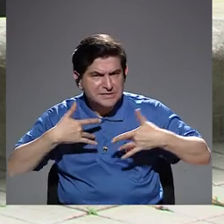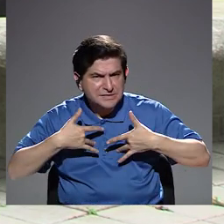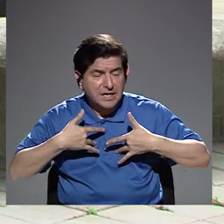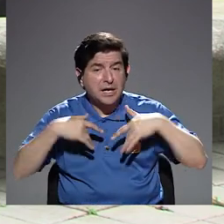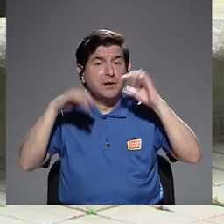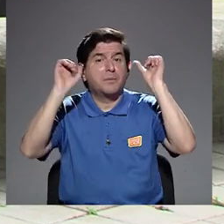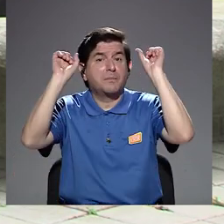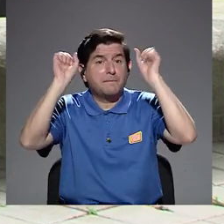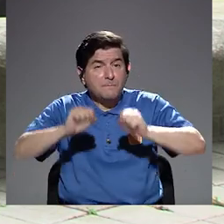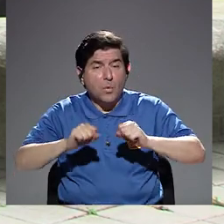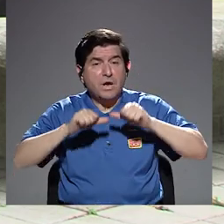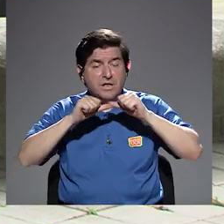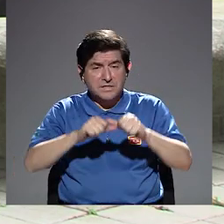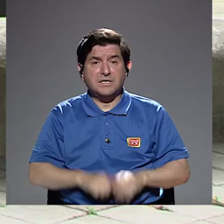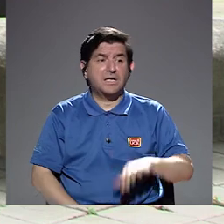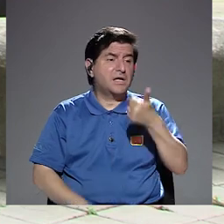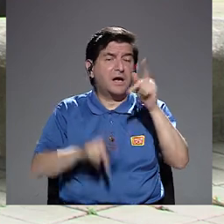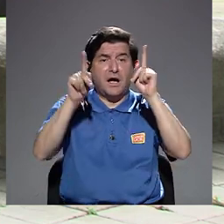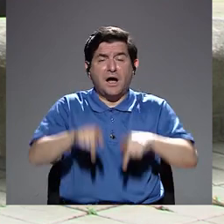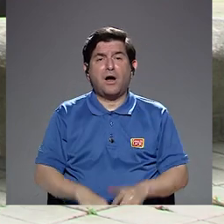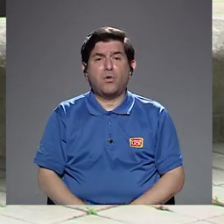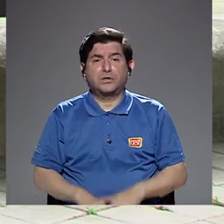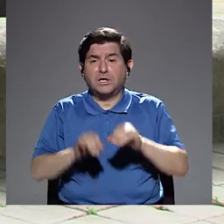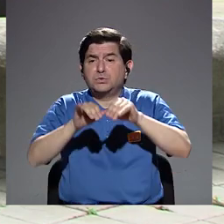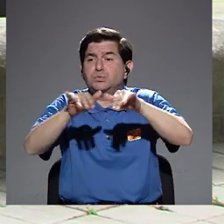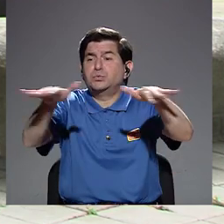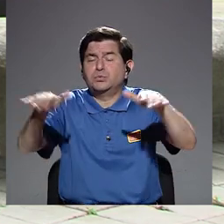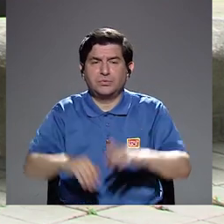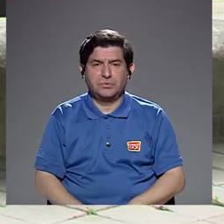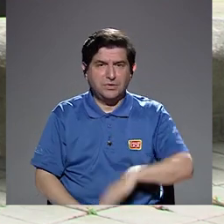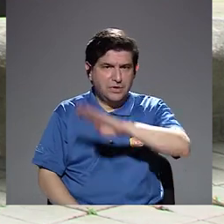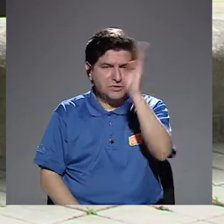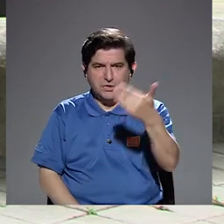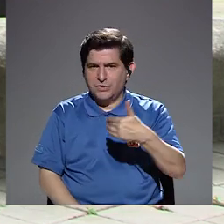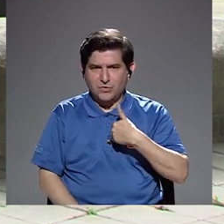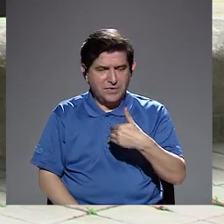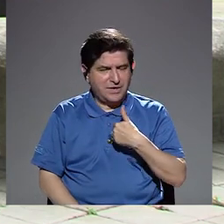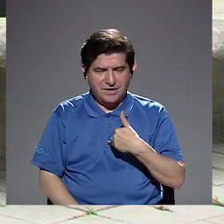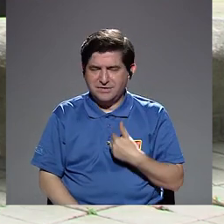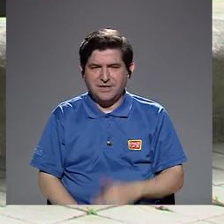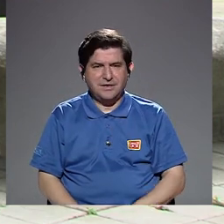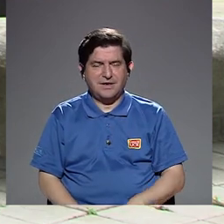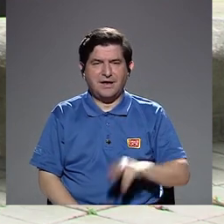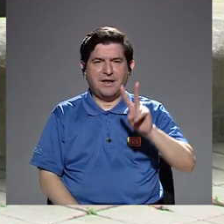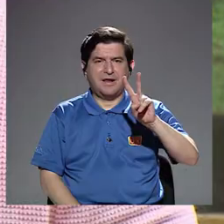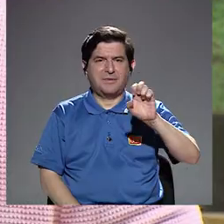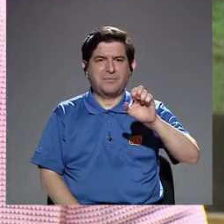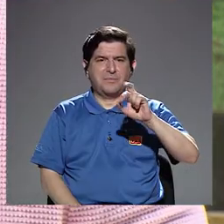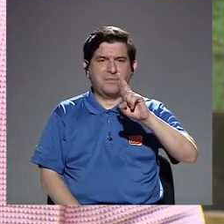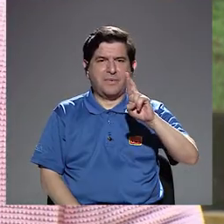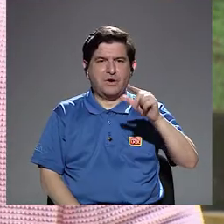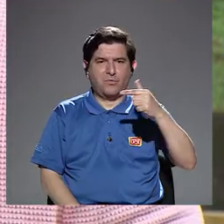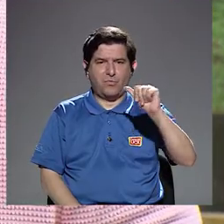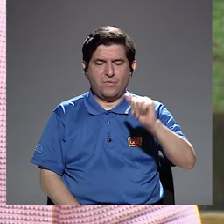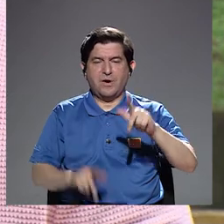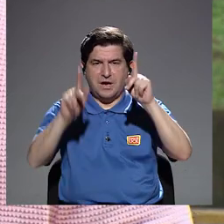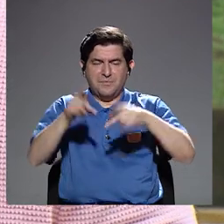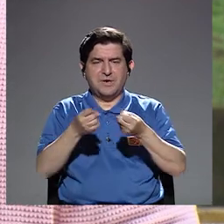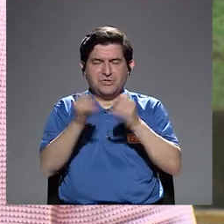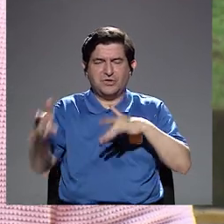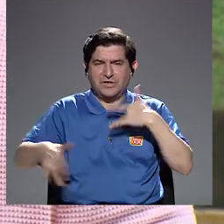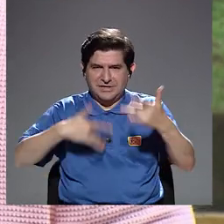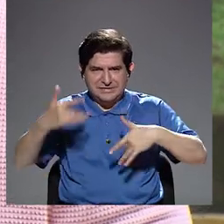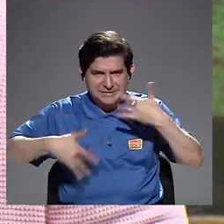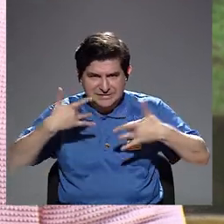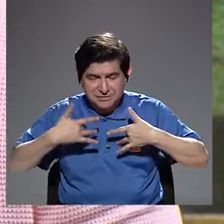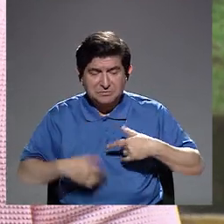entonces podrían seguir contagiando a otras personas. De hecho, si nunca tuviste ningún tipo de verruga y sos una persona